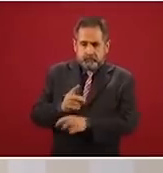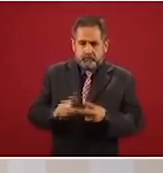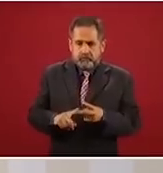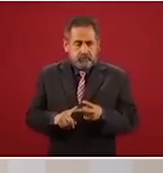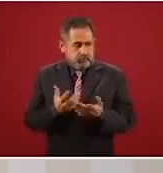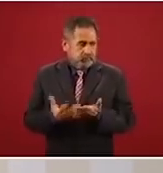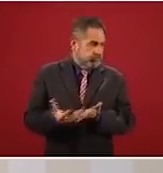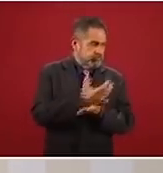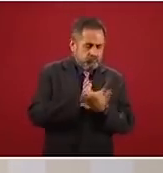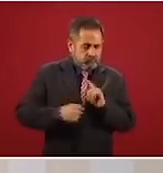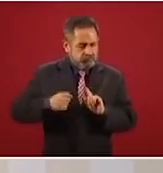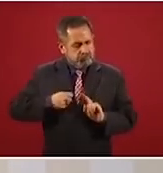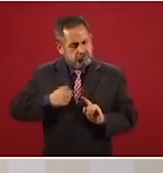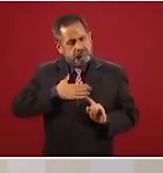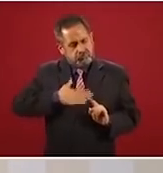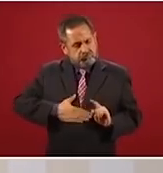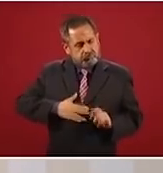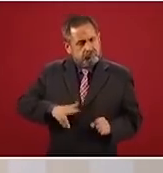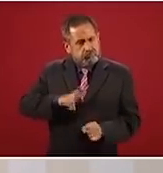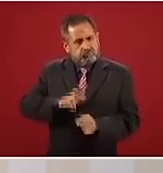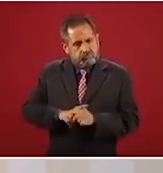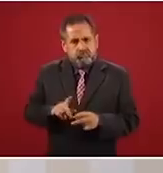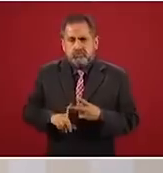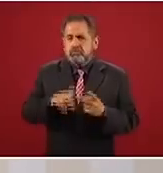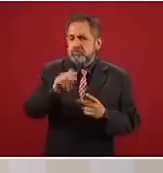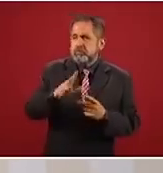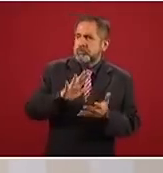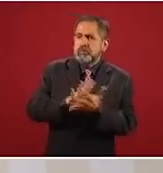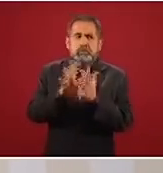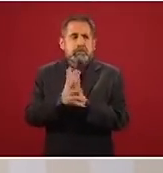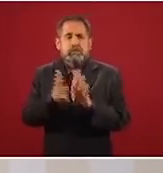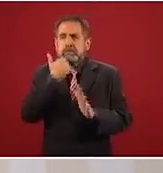ganancias razonables, no contubernio.